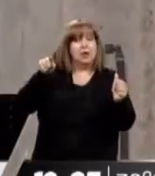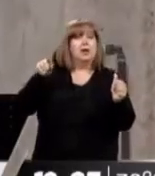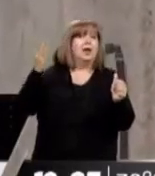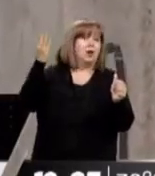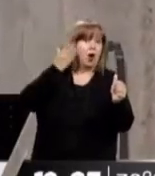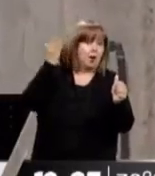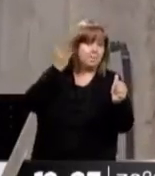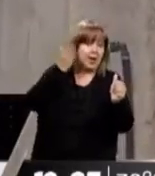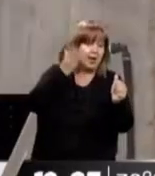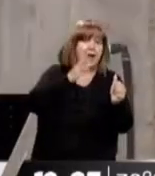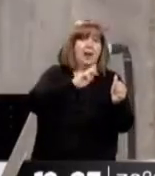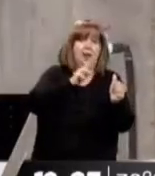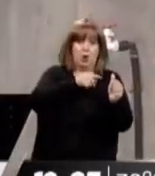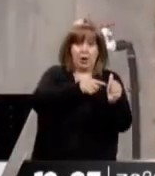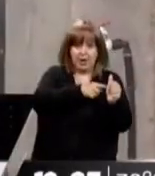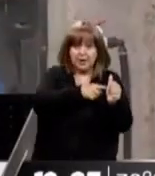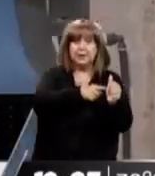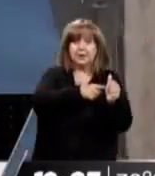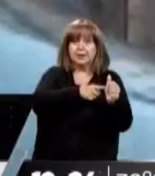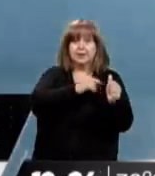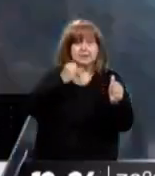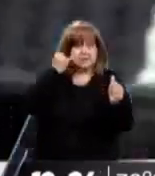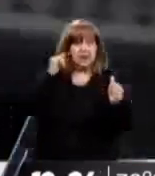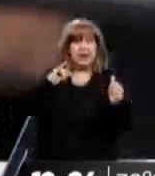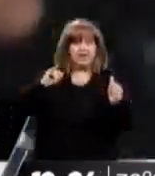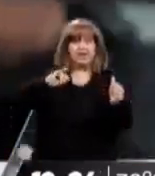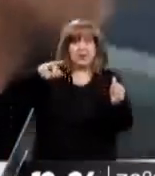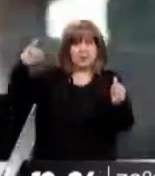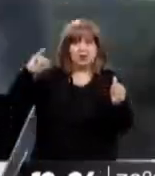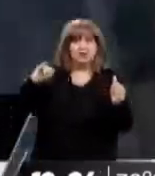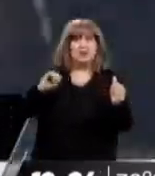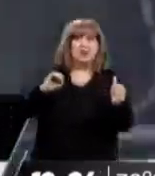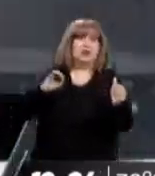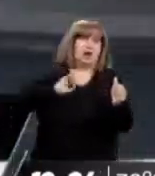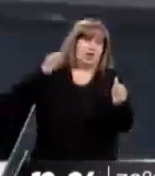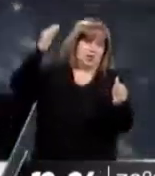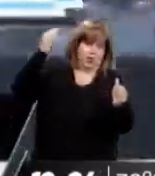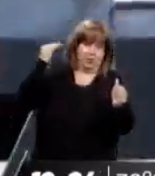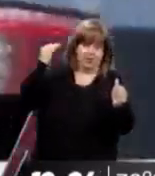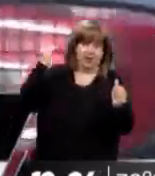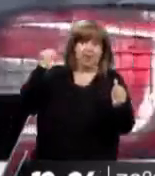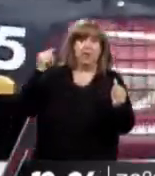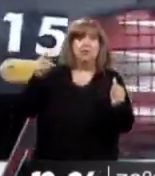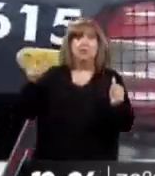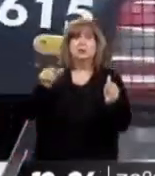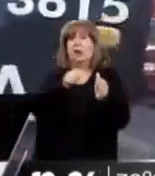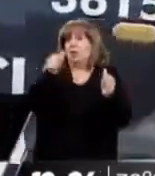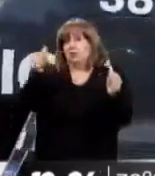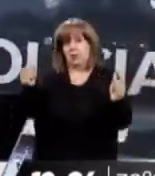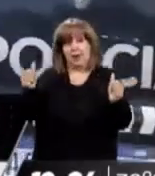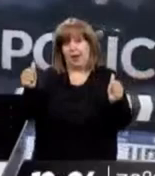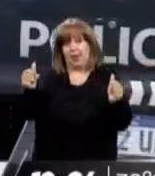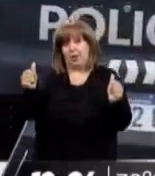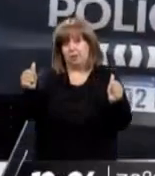que quien había sido la denunciante era Jessica Holguín. Por lo tanto, el contexto en el cual estaba la pareja era un